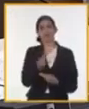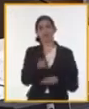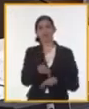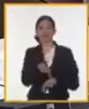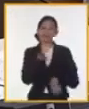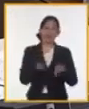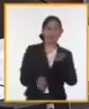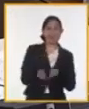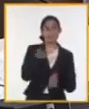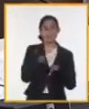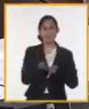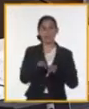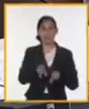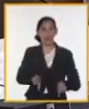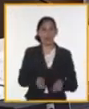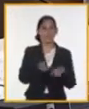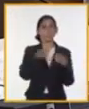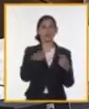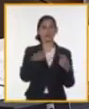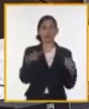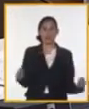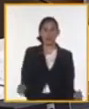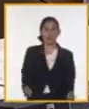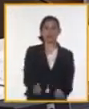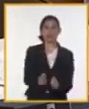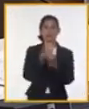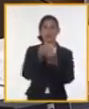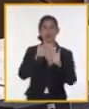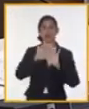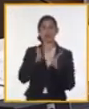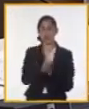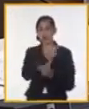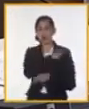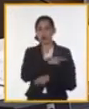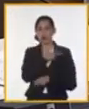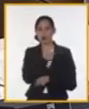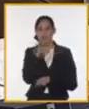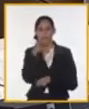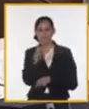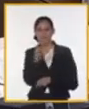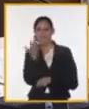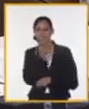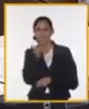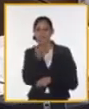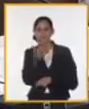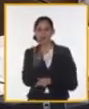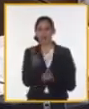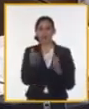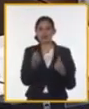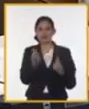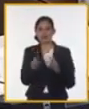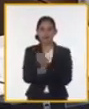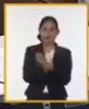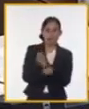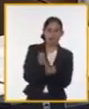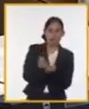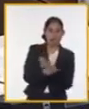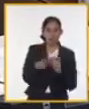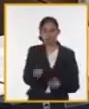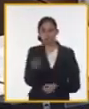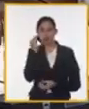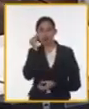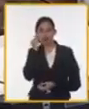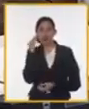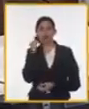cuadros para tener quien pueda orientar, capacitar, convocar, estimular a las dirigentes de base